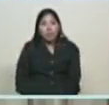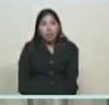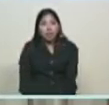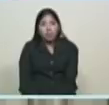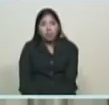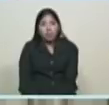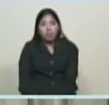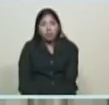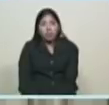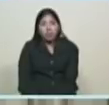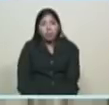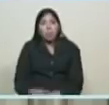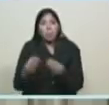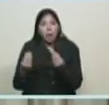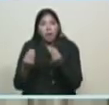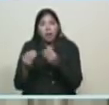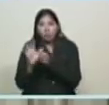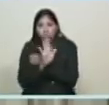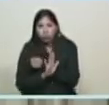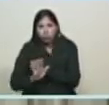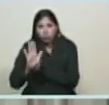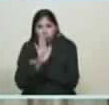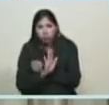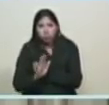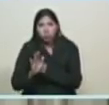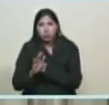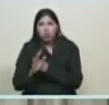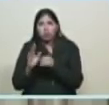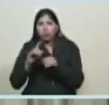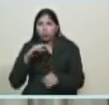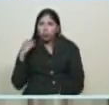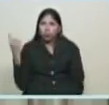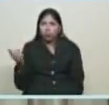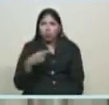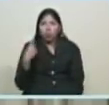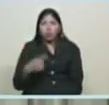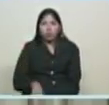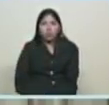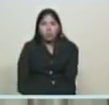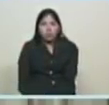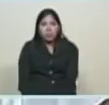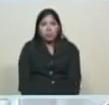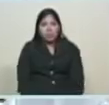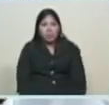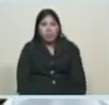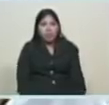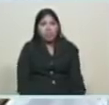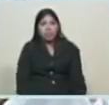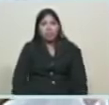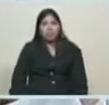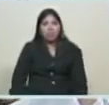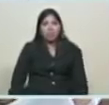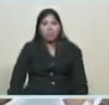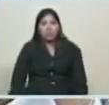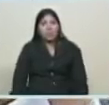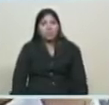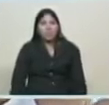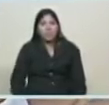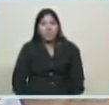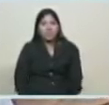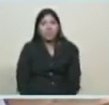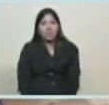proteger desde el punto de vista financiero todas las embarazadas del país así que a registrarse